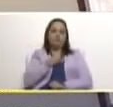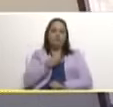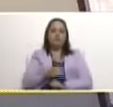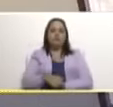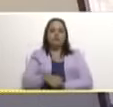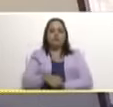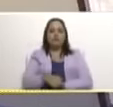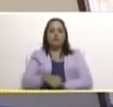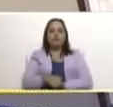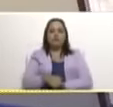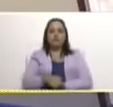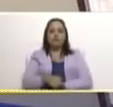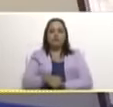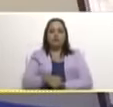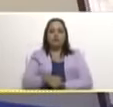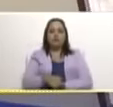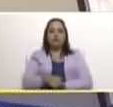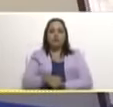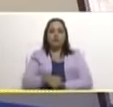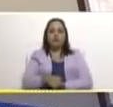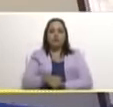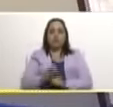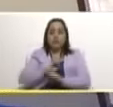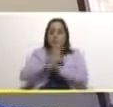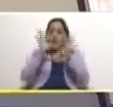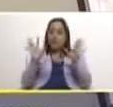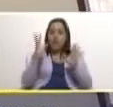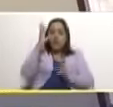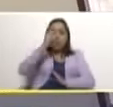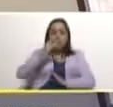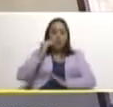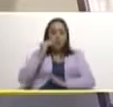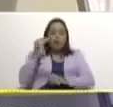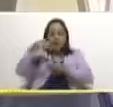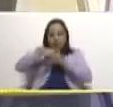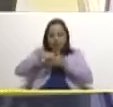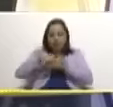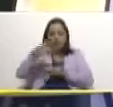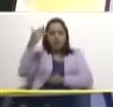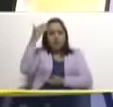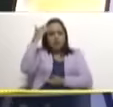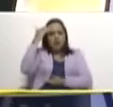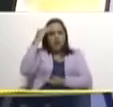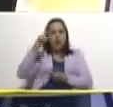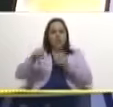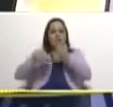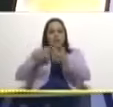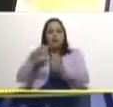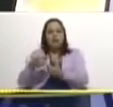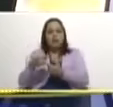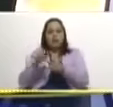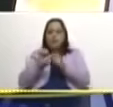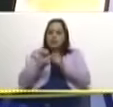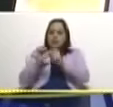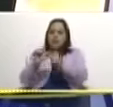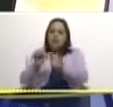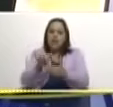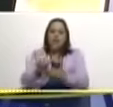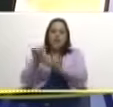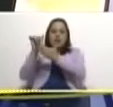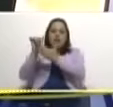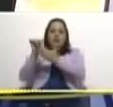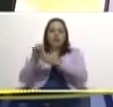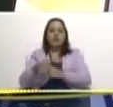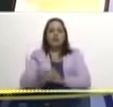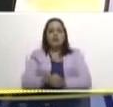que acariciaron nuestra frente en la mañana de la juventud y caer como los héroes de Ocean sobre su